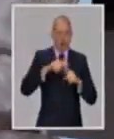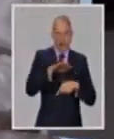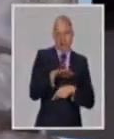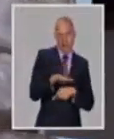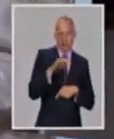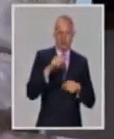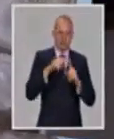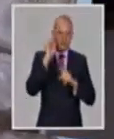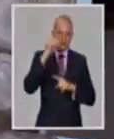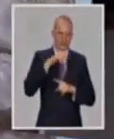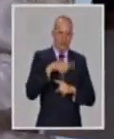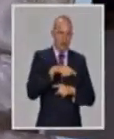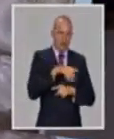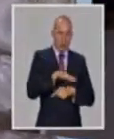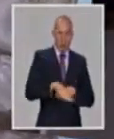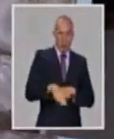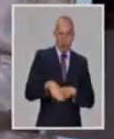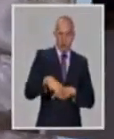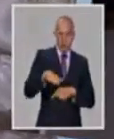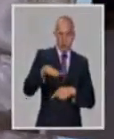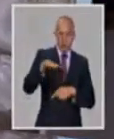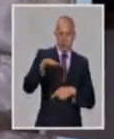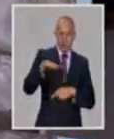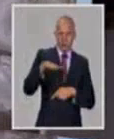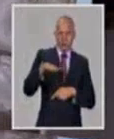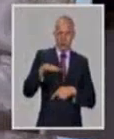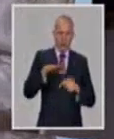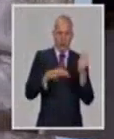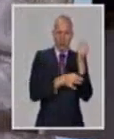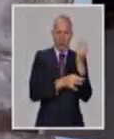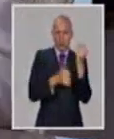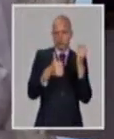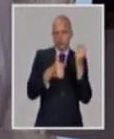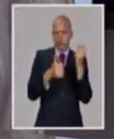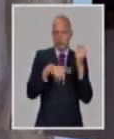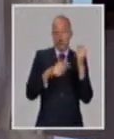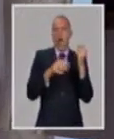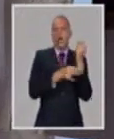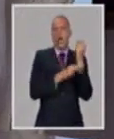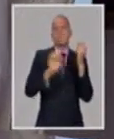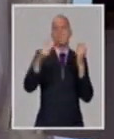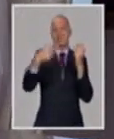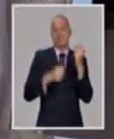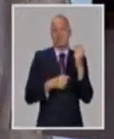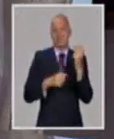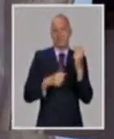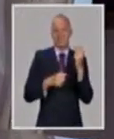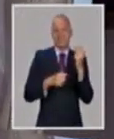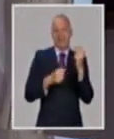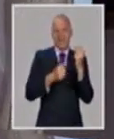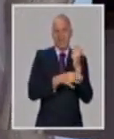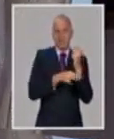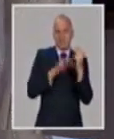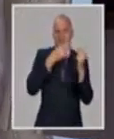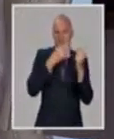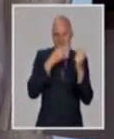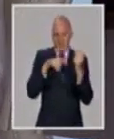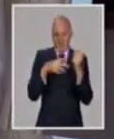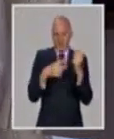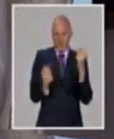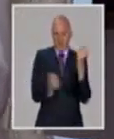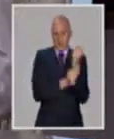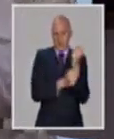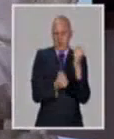tener un nivel de estas categorías que se estimule, usted mejor eficiencia y mejor rendimiento al productor y a la industria. O sea, es más